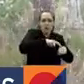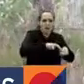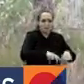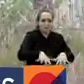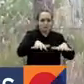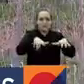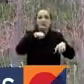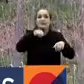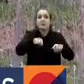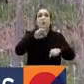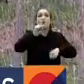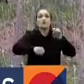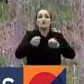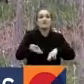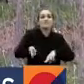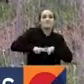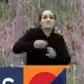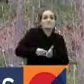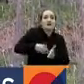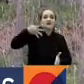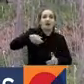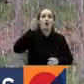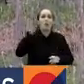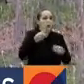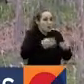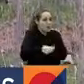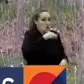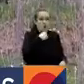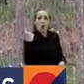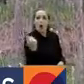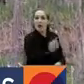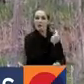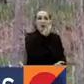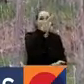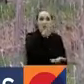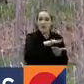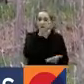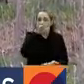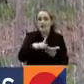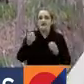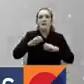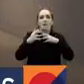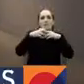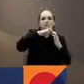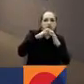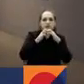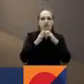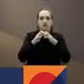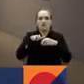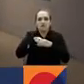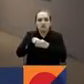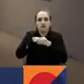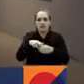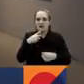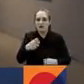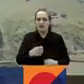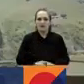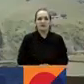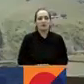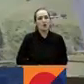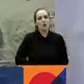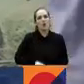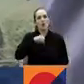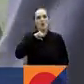sus precios por pérdidas de cultivos y dificultades en el transporte de alimentos. Orgullo nacional,